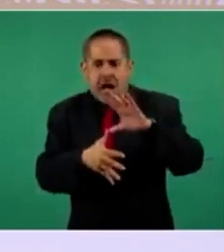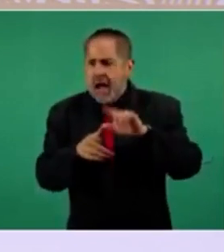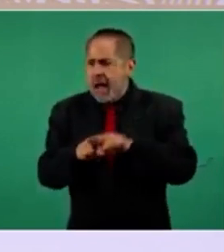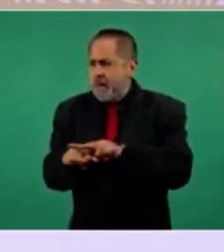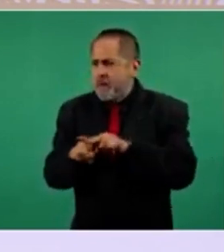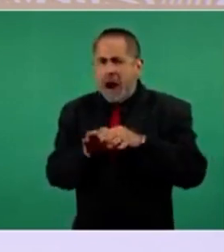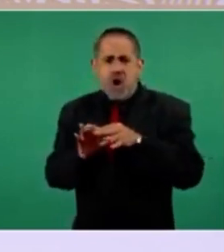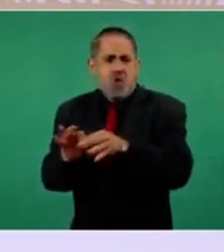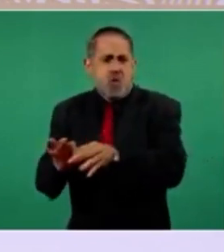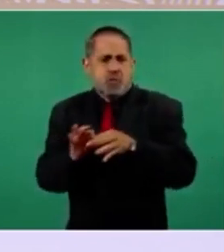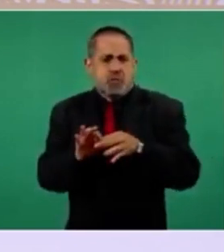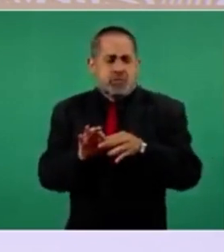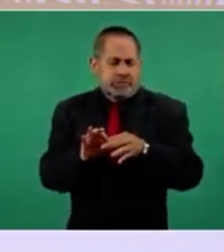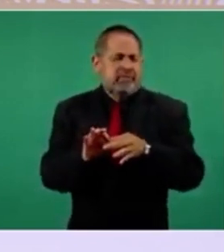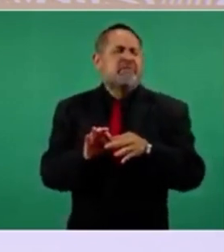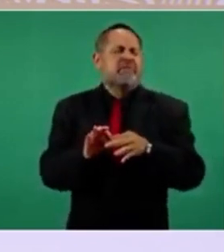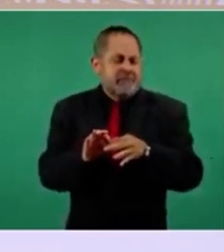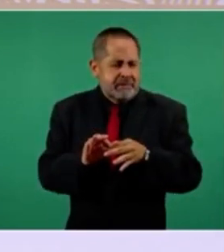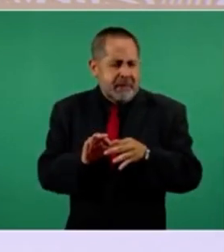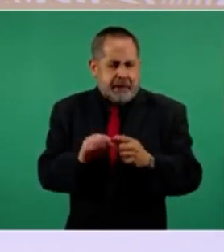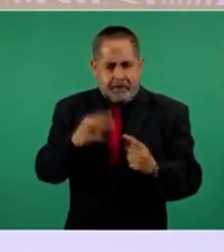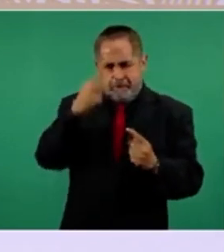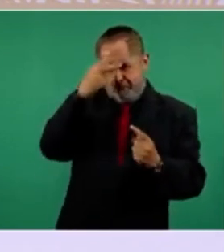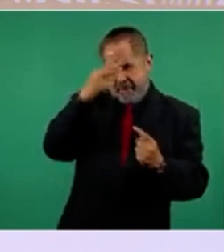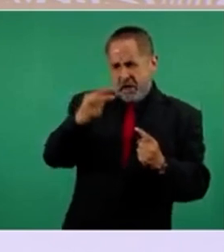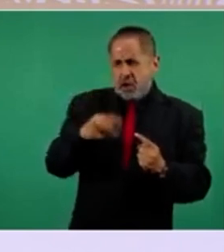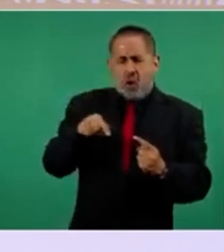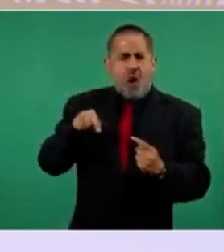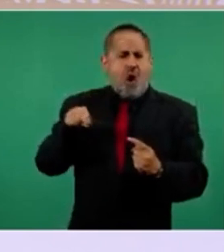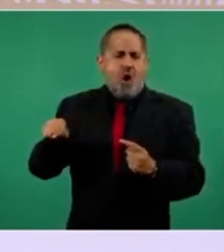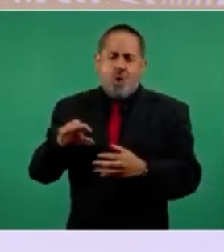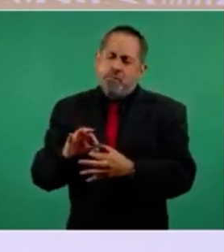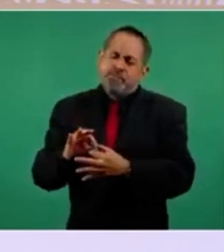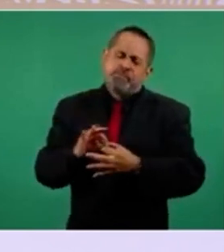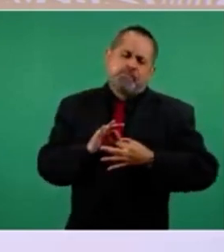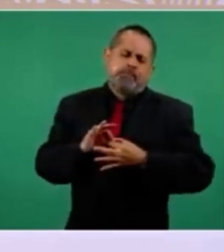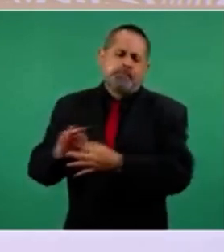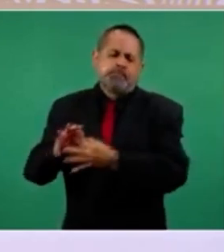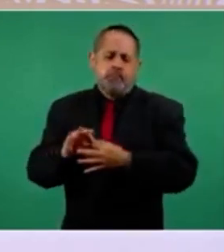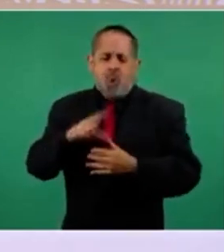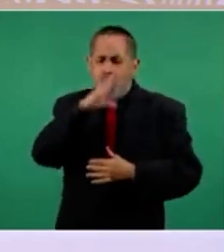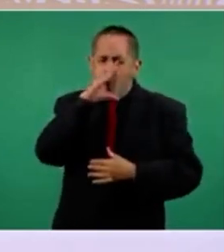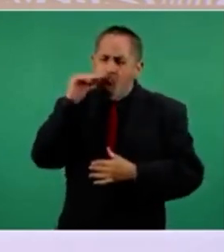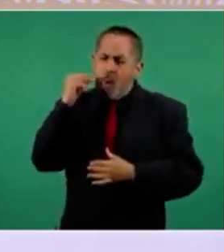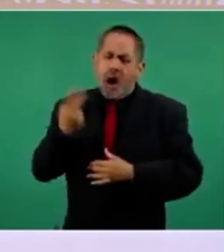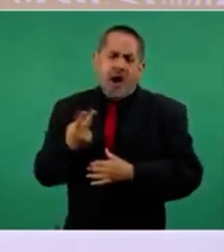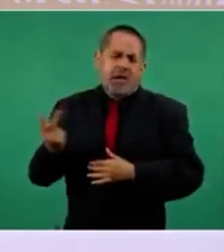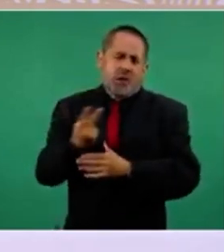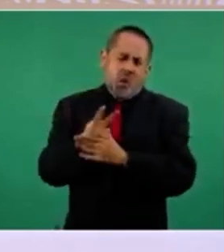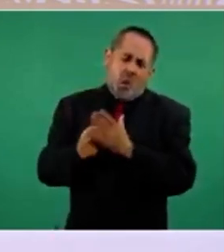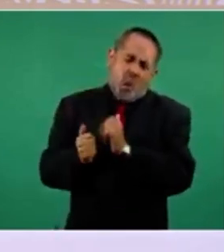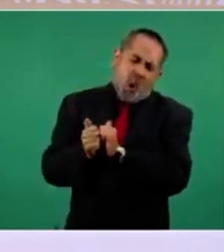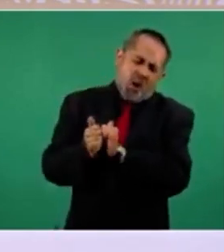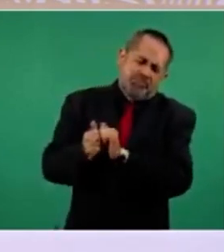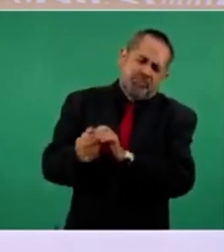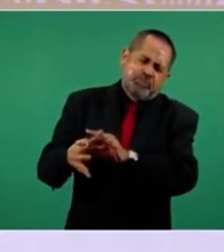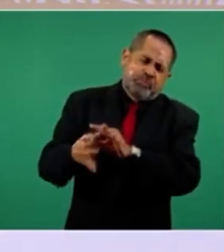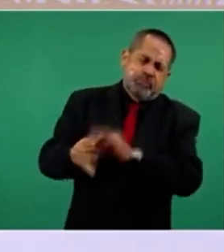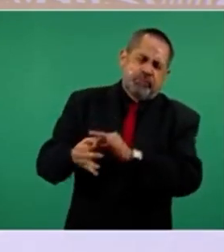cuenta, por muchas razones, como uno de los más entrañables para Cuba. Ese